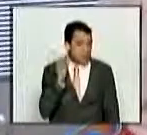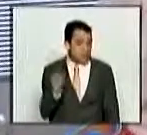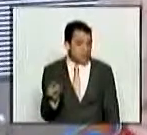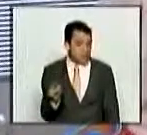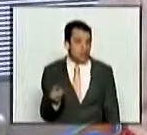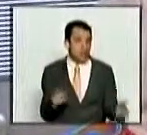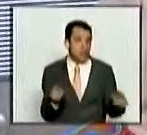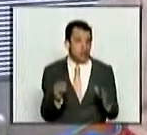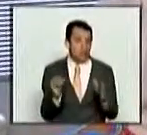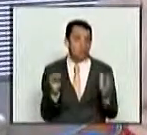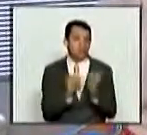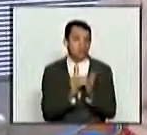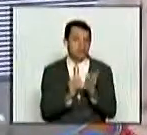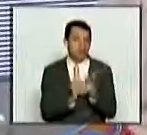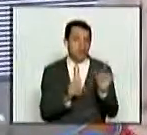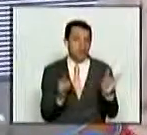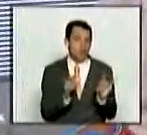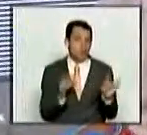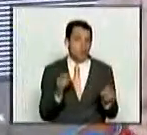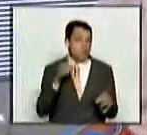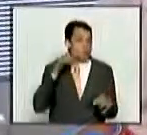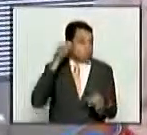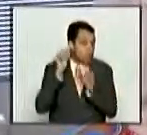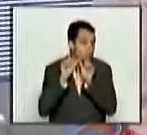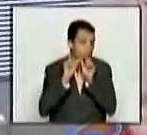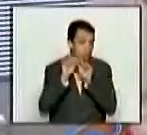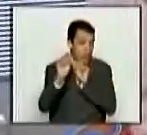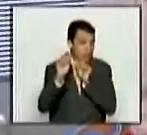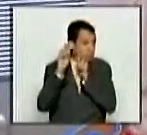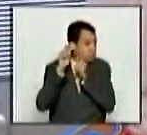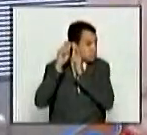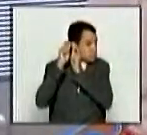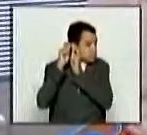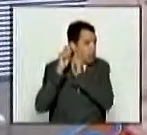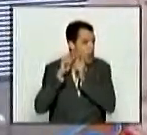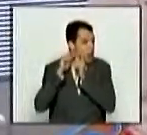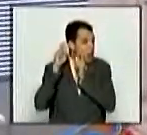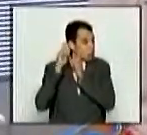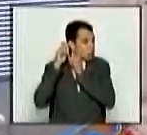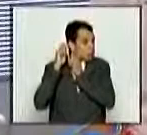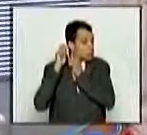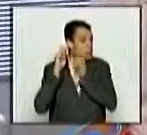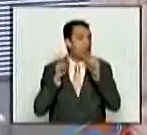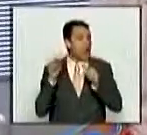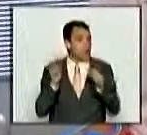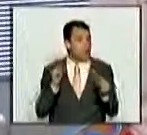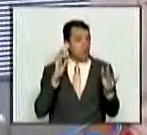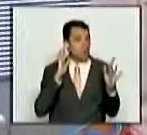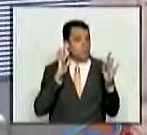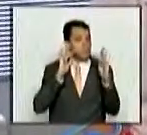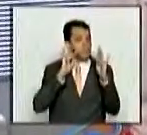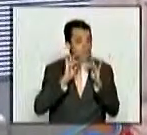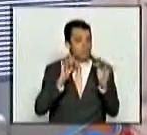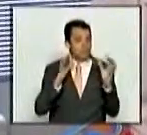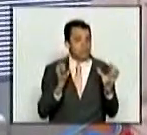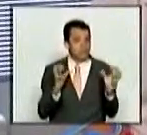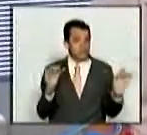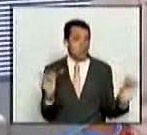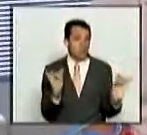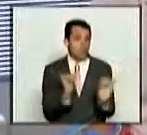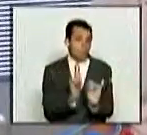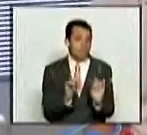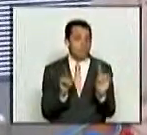tratamientos adelgazantes. En esto hay que tener mucho cuidado, pero demasiado cuidado, porque hemos tenido en